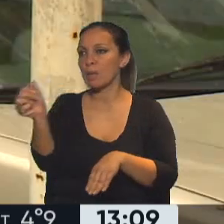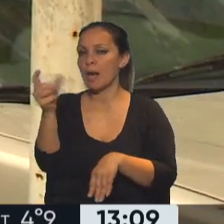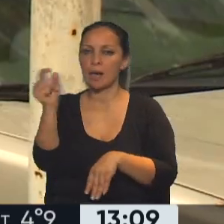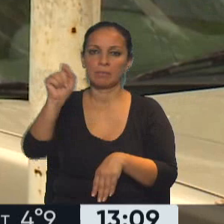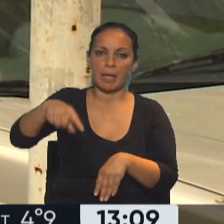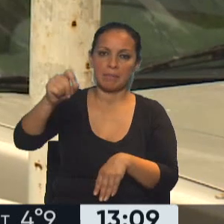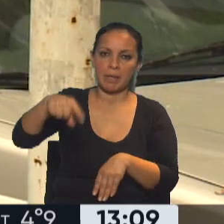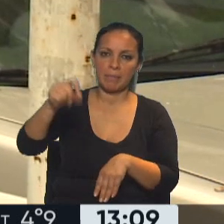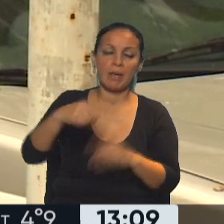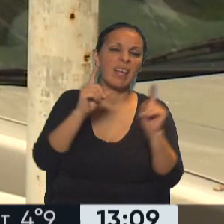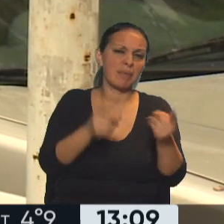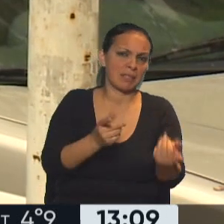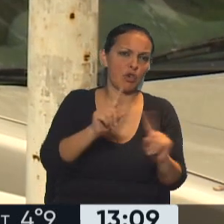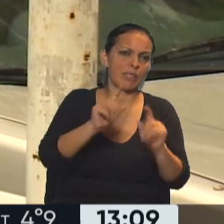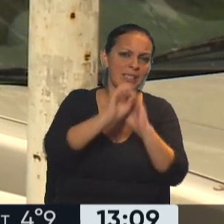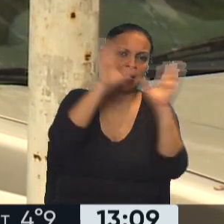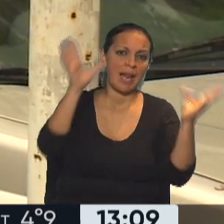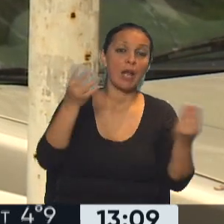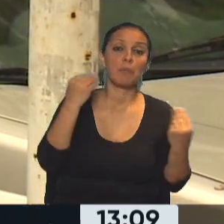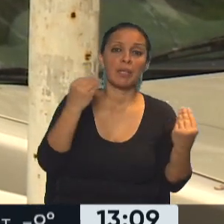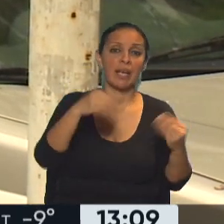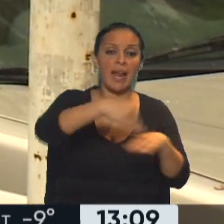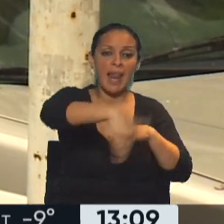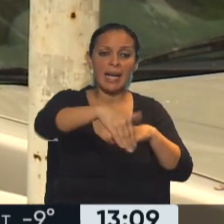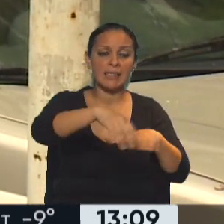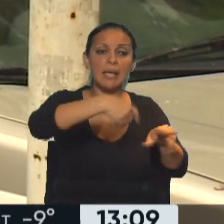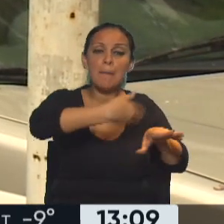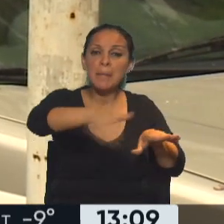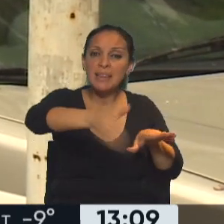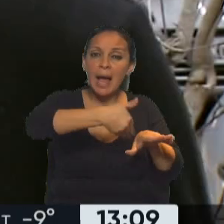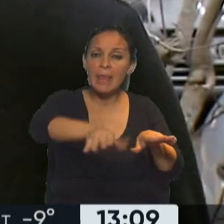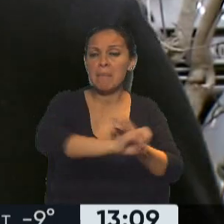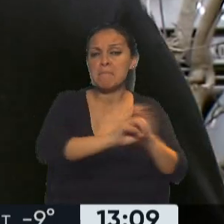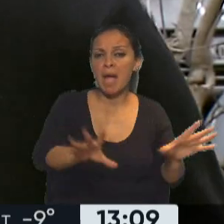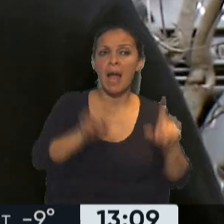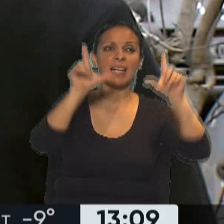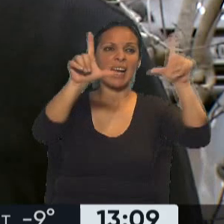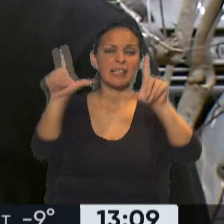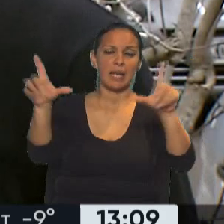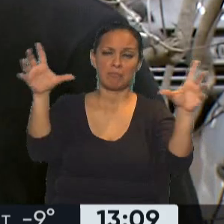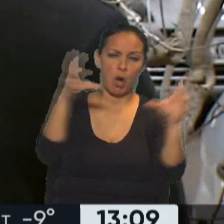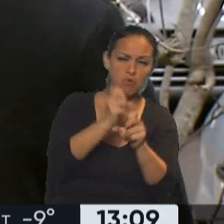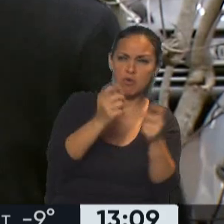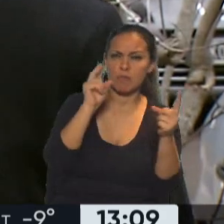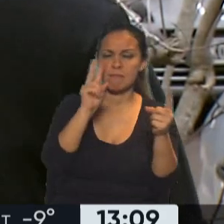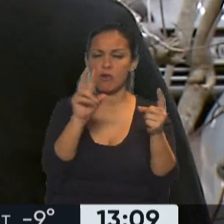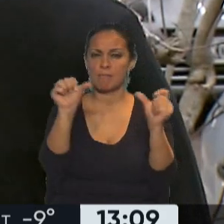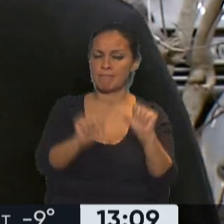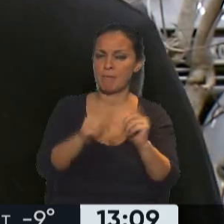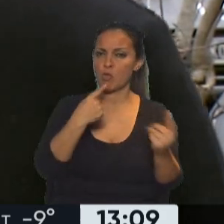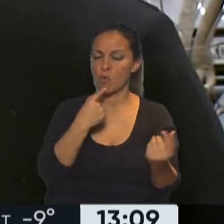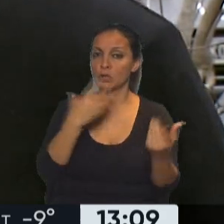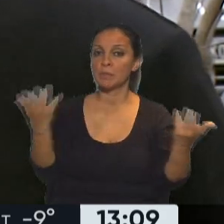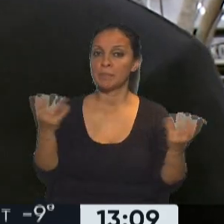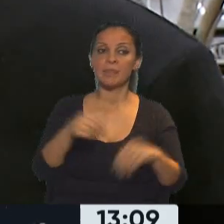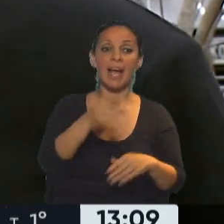con un sistema muy poco claro, porque estaban mal pintadas las calles, no estaba clara la cartelería, pero trae aparejado que pasamos de 3.500 lugares